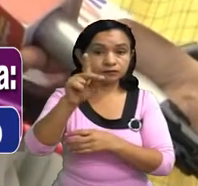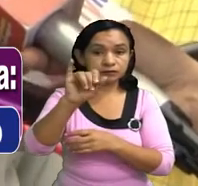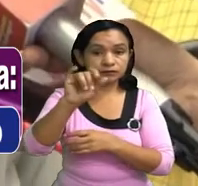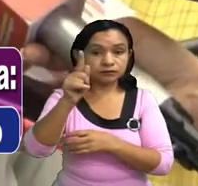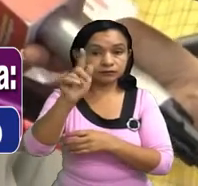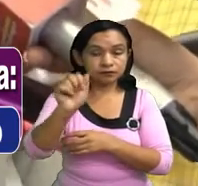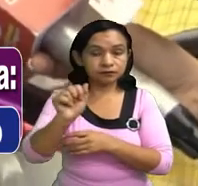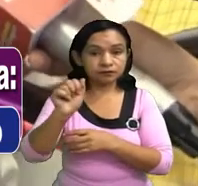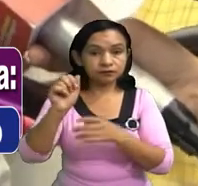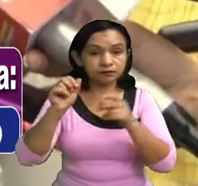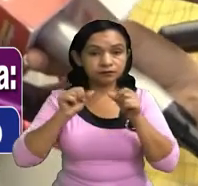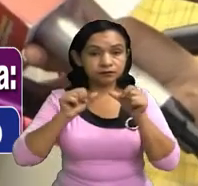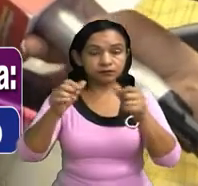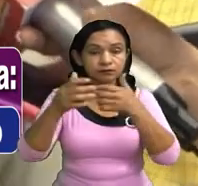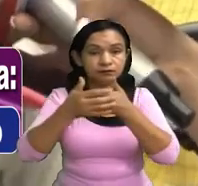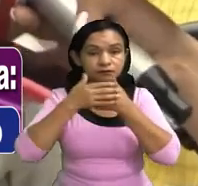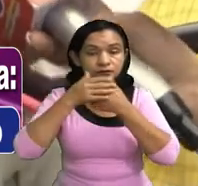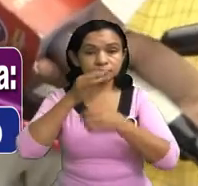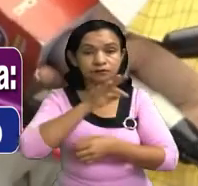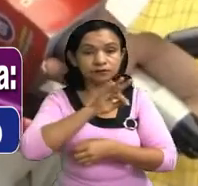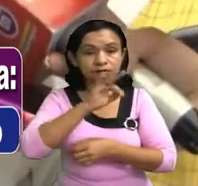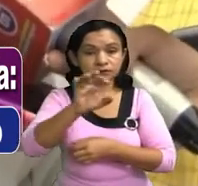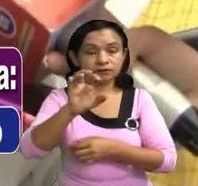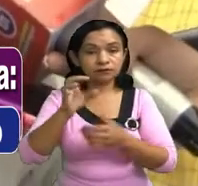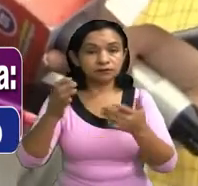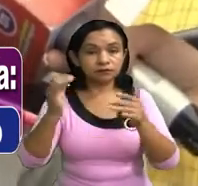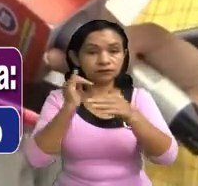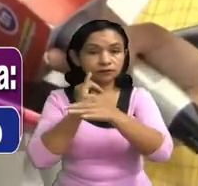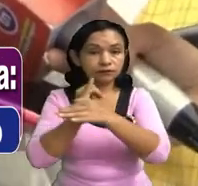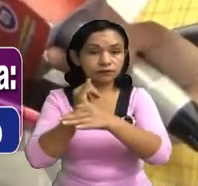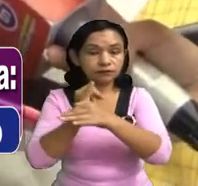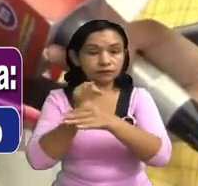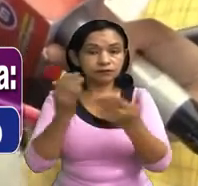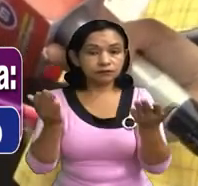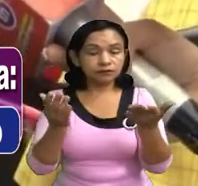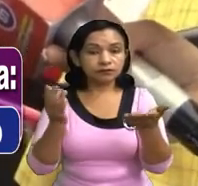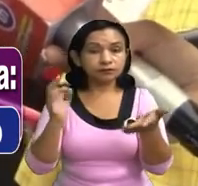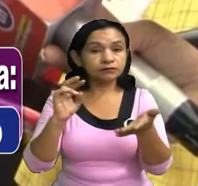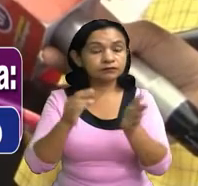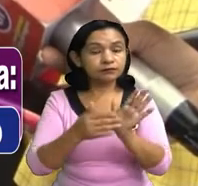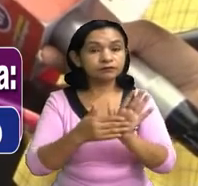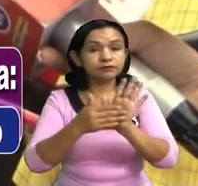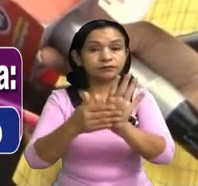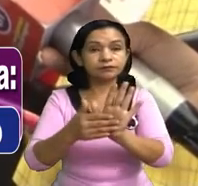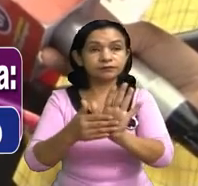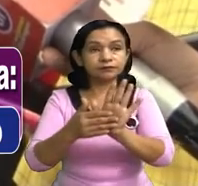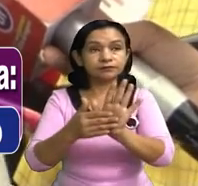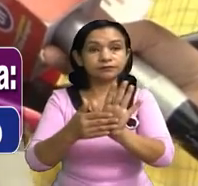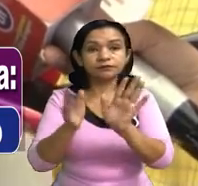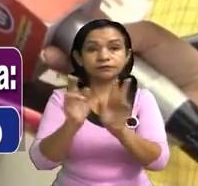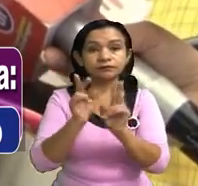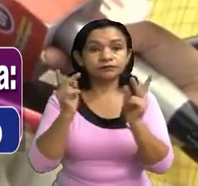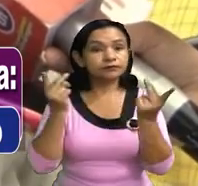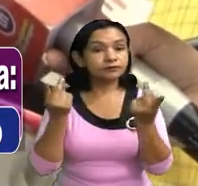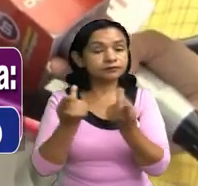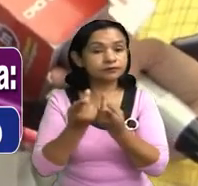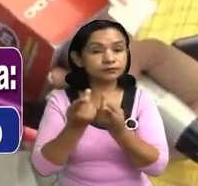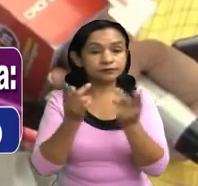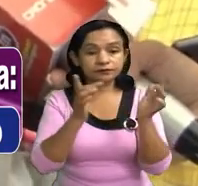manteniendo secuestrada nuestra fe y nuestros templos. Y por eso le demostramos que el pueblo